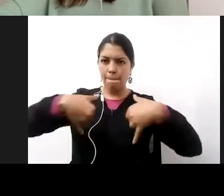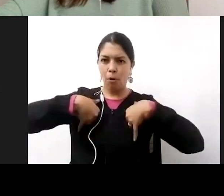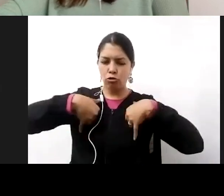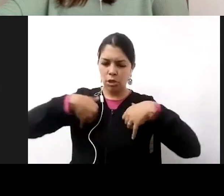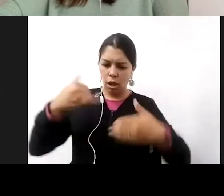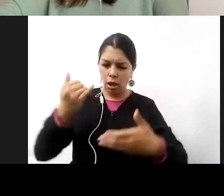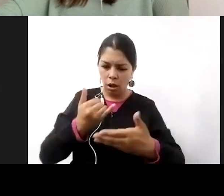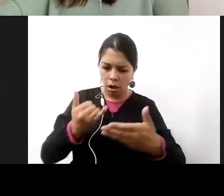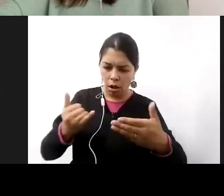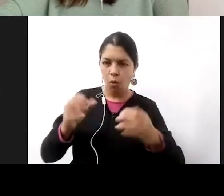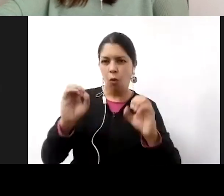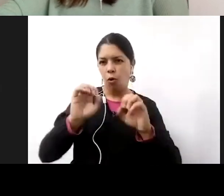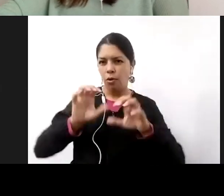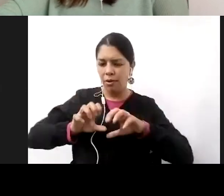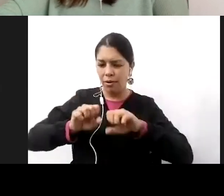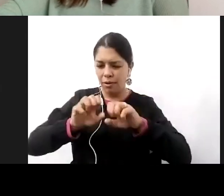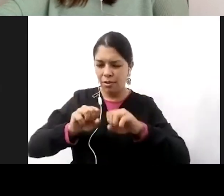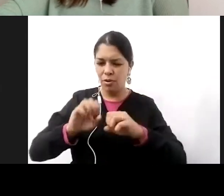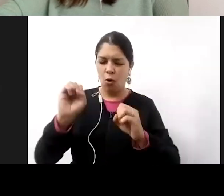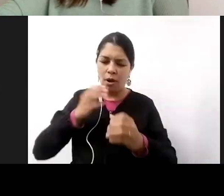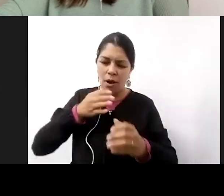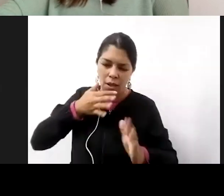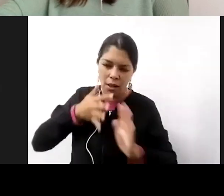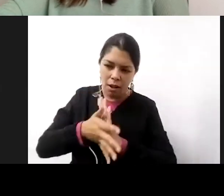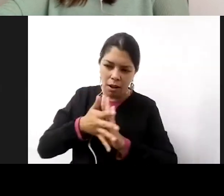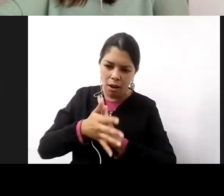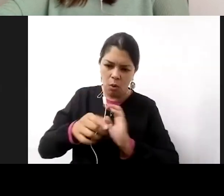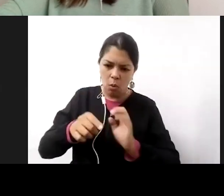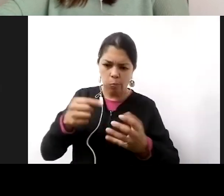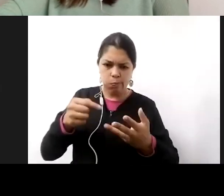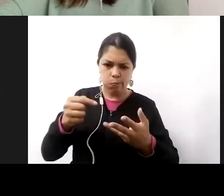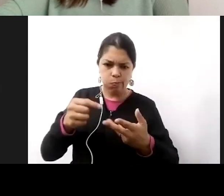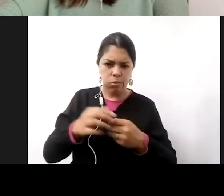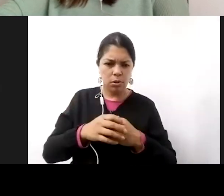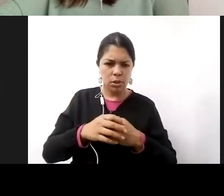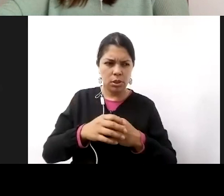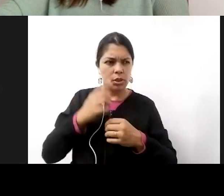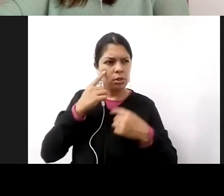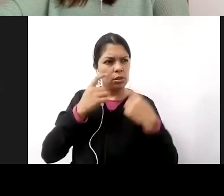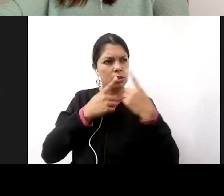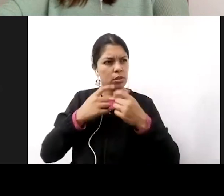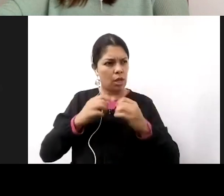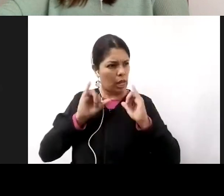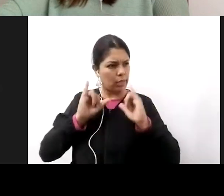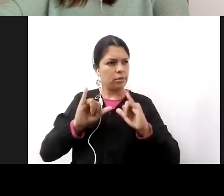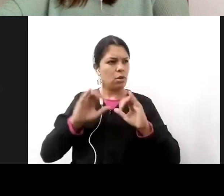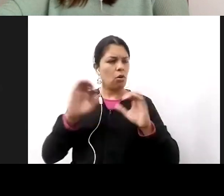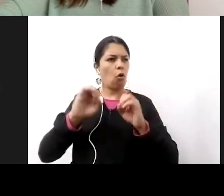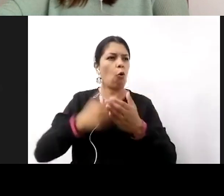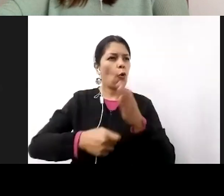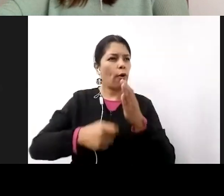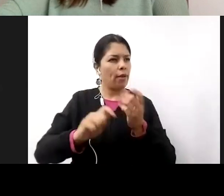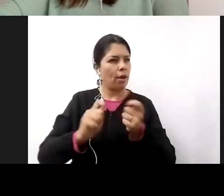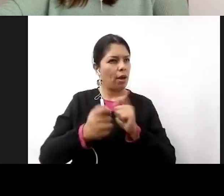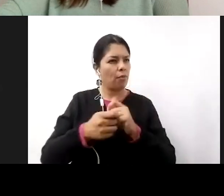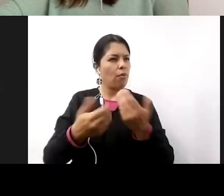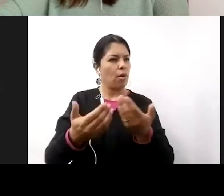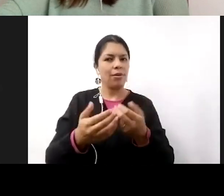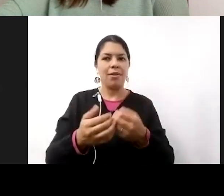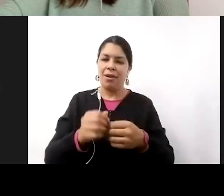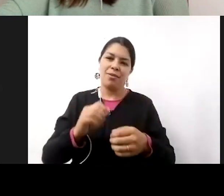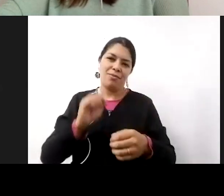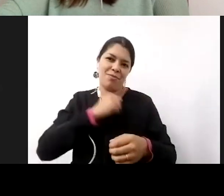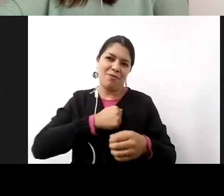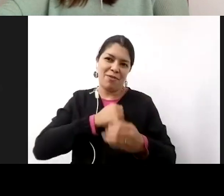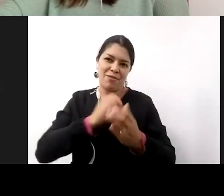a pensar si quieren cambiar o mejorar algo de lo que hay ahí guardado. Recuerden que esperamos sus respuestas y que nos cuenten cómo les fue con el trabajo